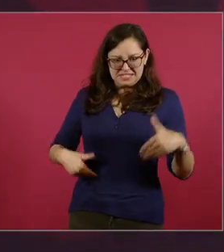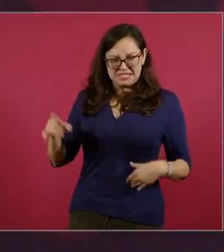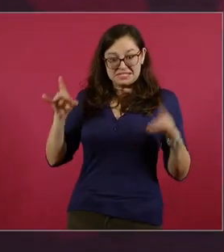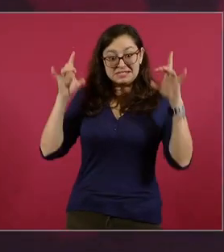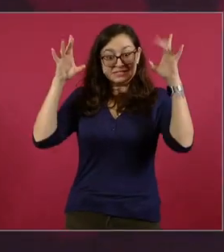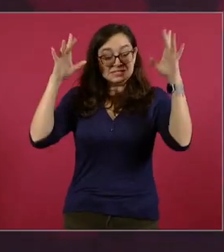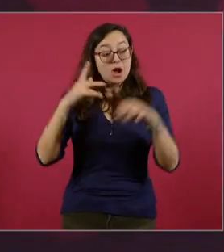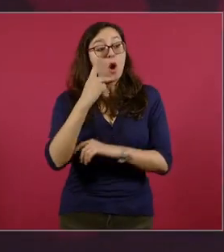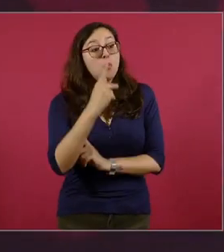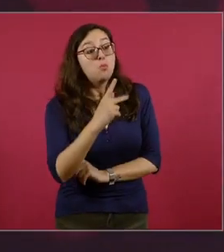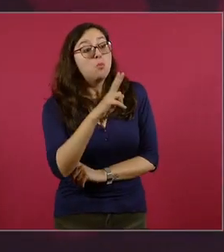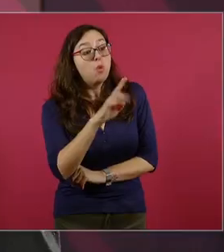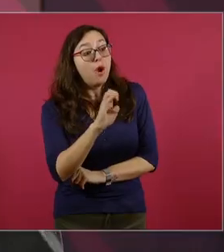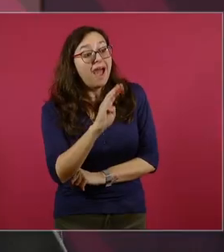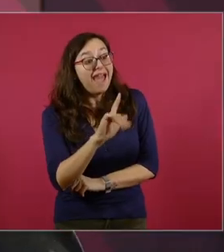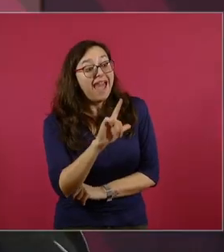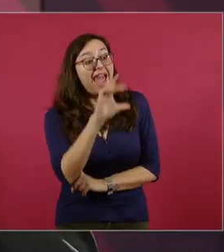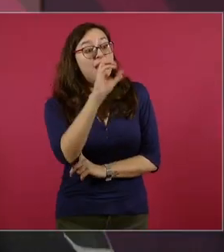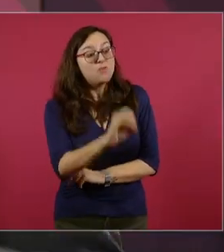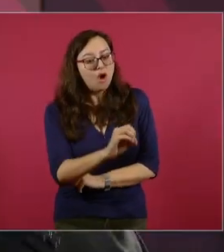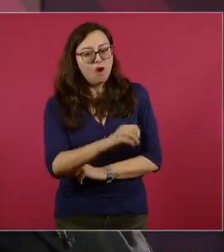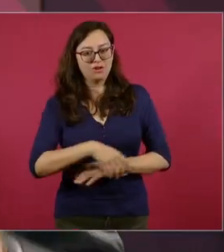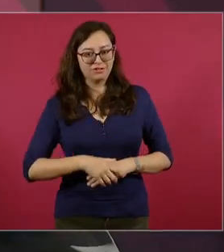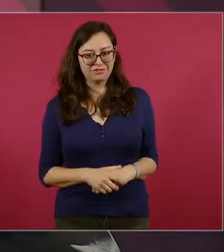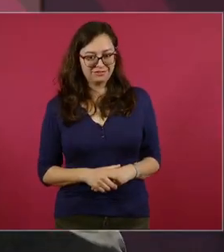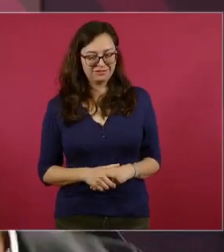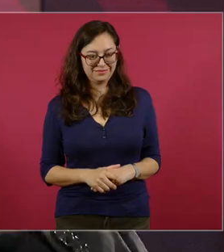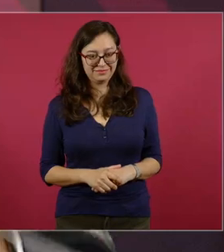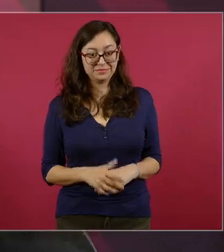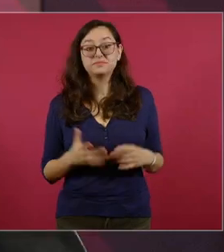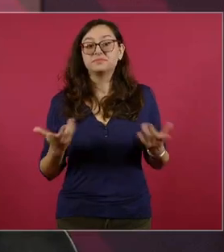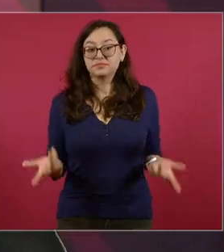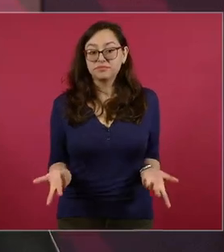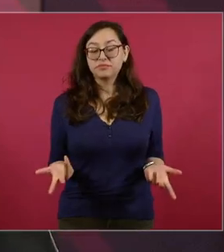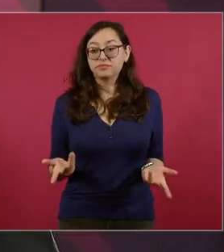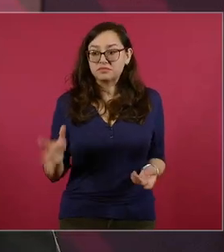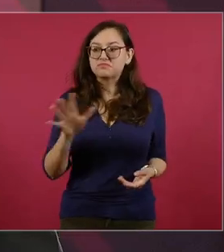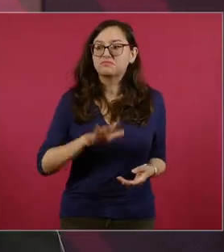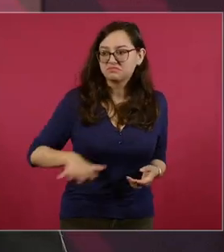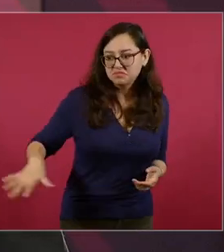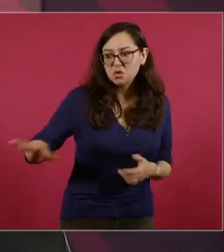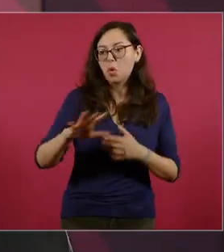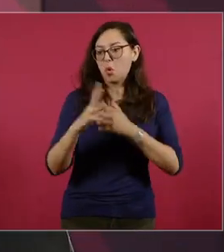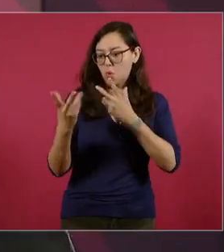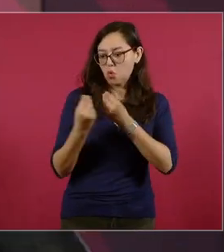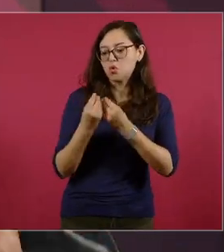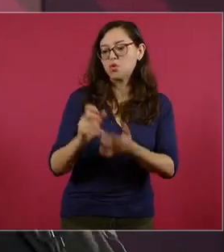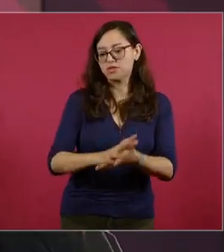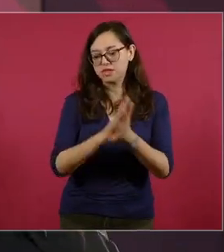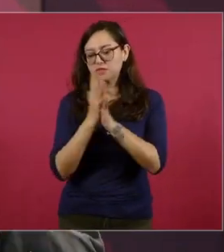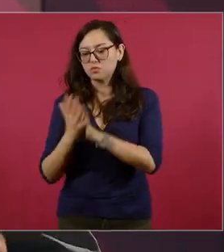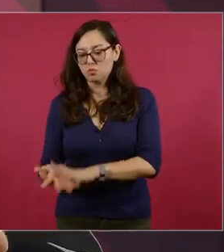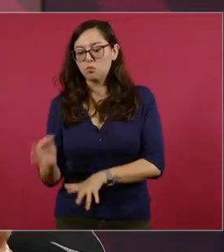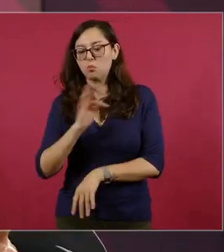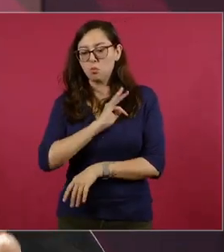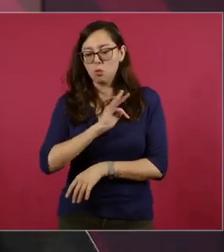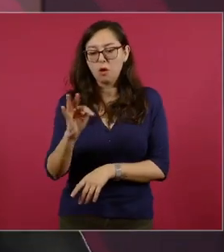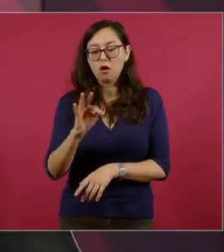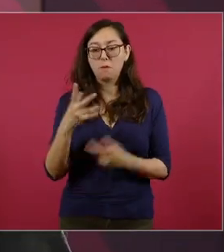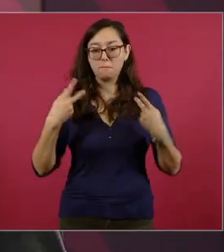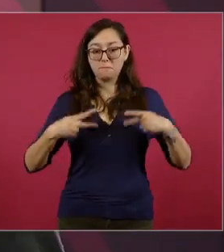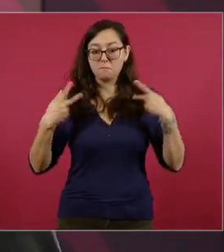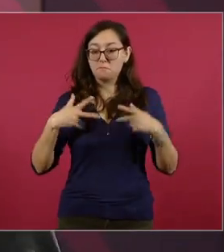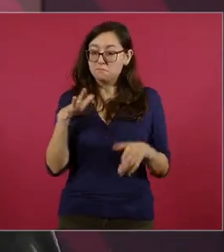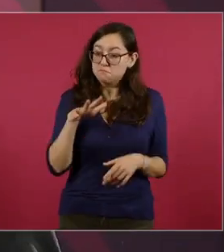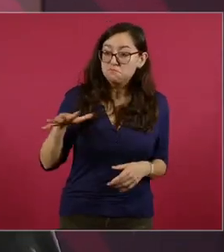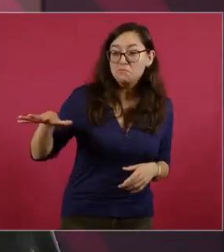pueblo. Y con el pueblo se transforma, y el pueblo es leal, el pueblo no traiciona.